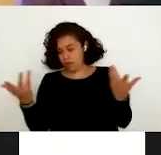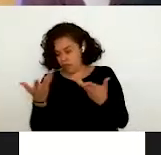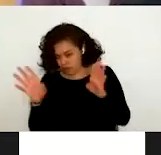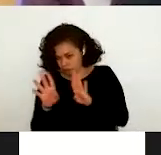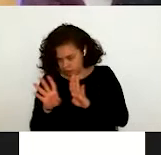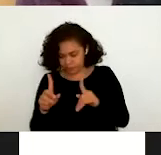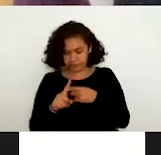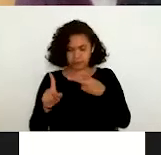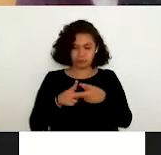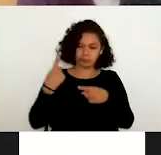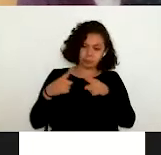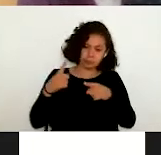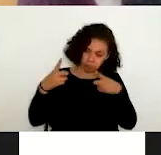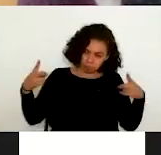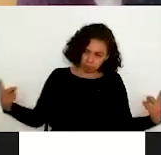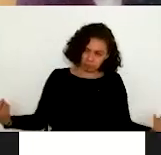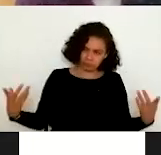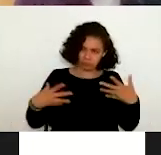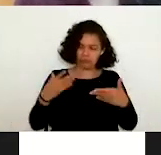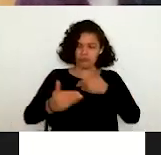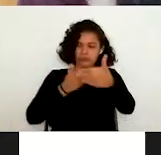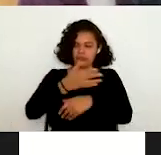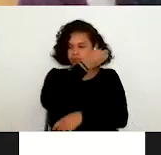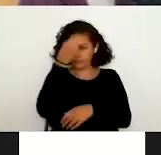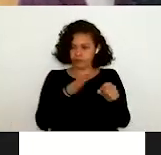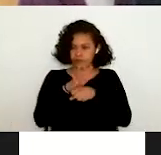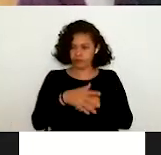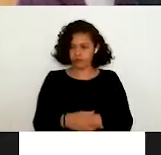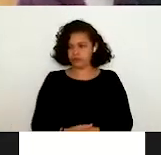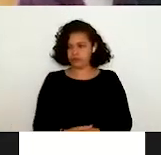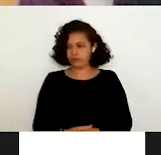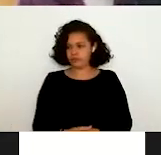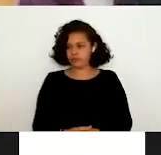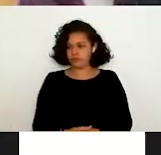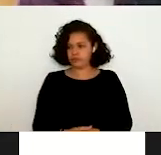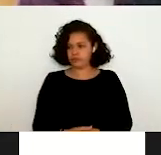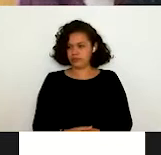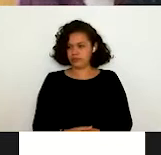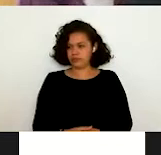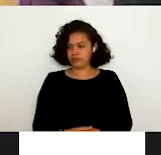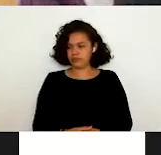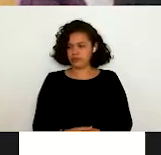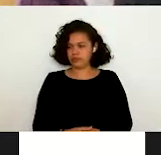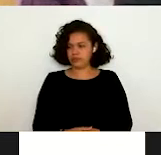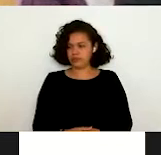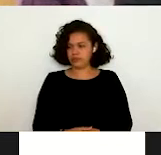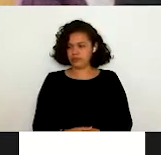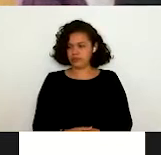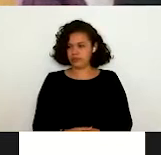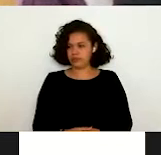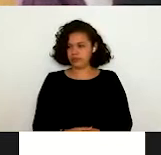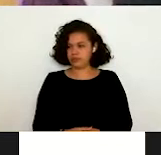a desarrollar, cómo se va a llevar a cabo, ¿no? Todas estas acciones que ya hemos pensado y que también